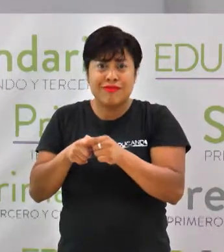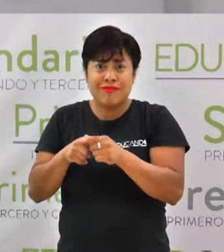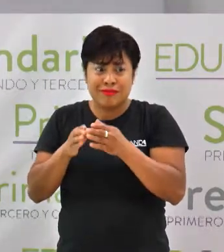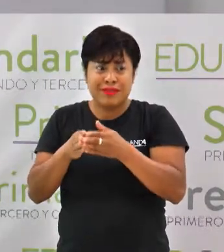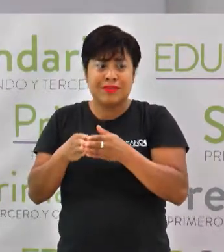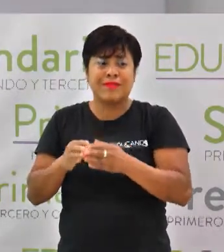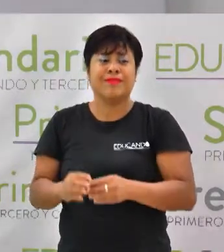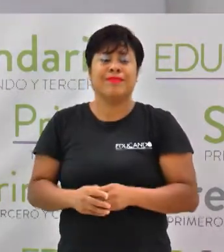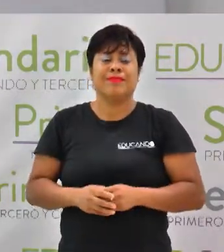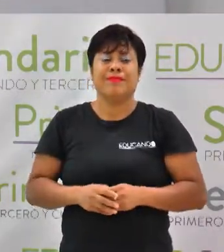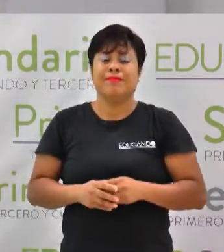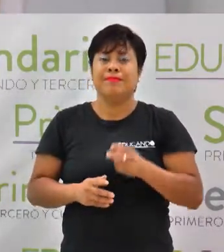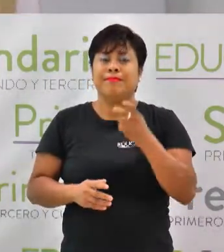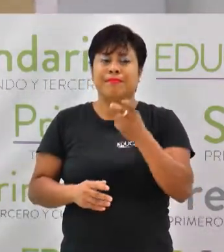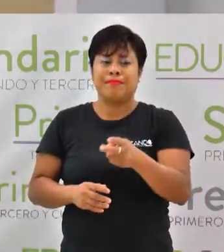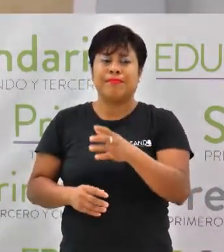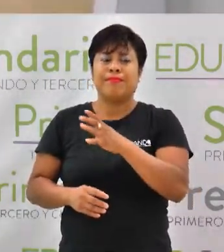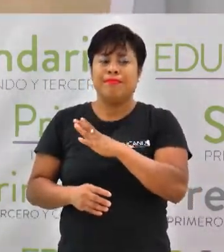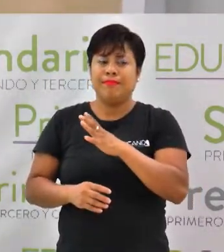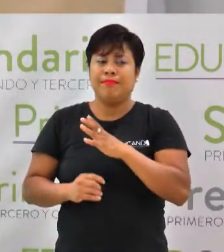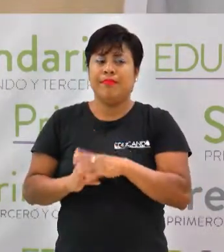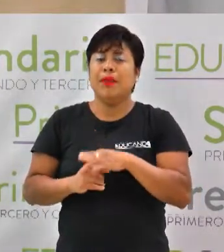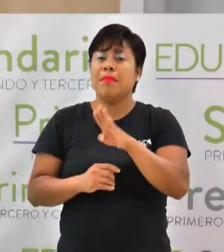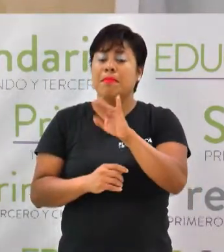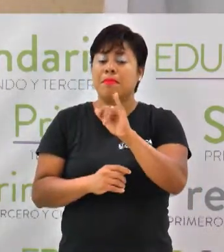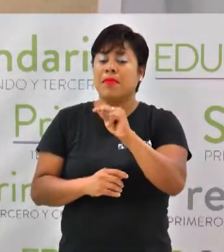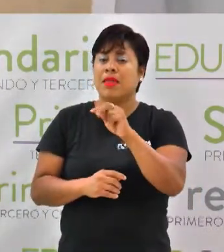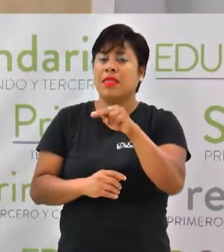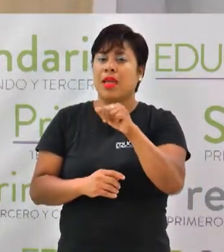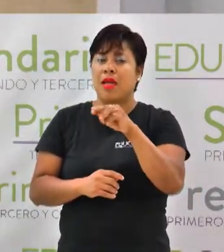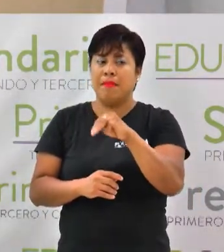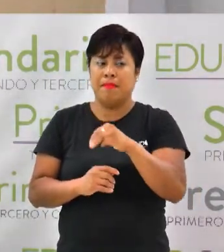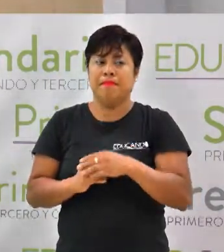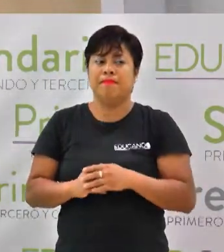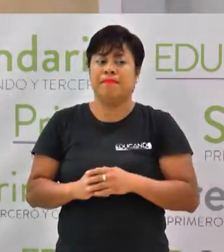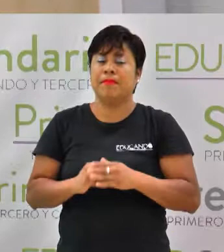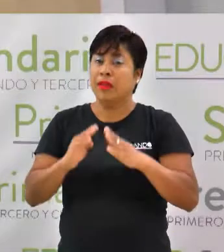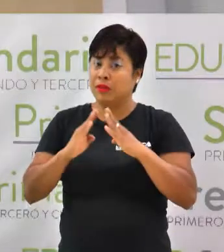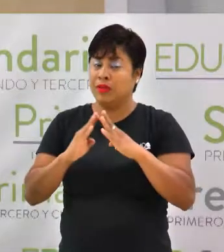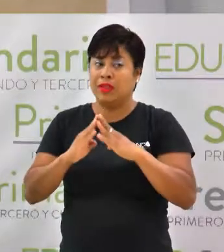espacio. Y así viven ellos en Vietnam, es su casa.